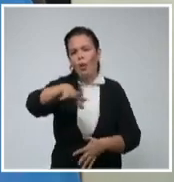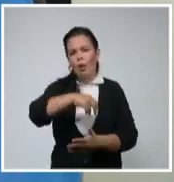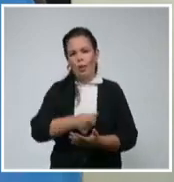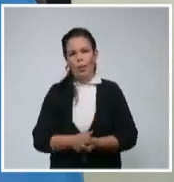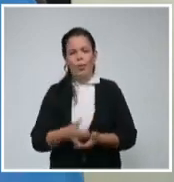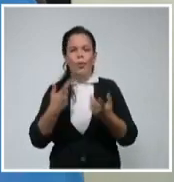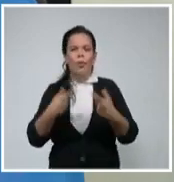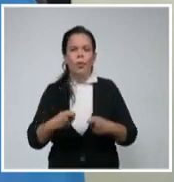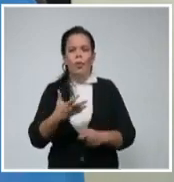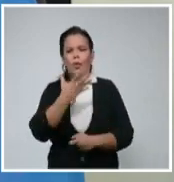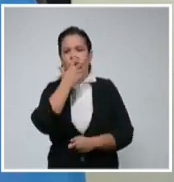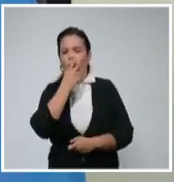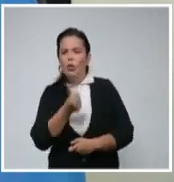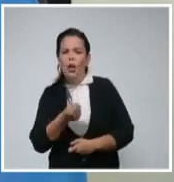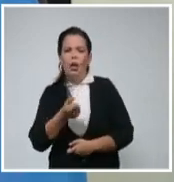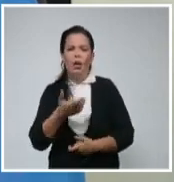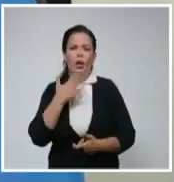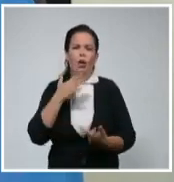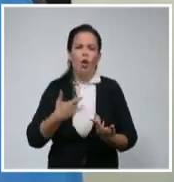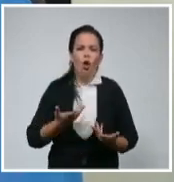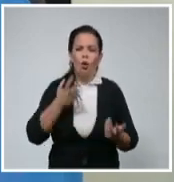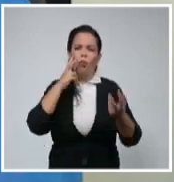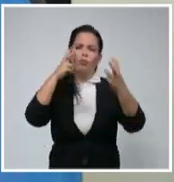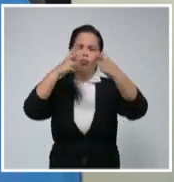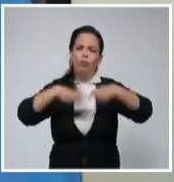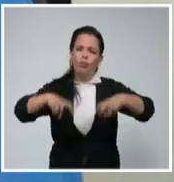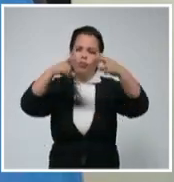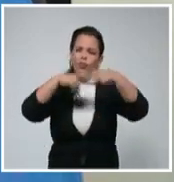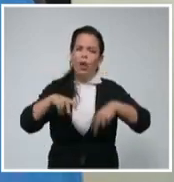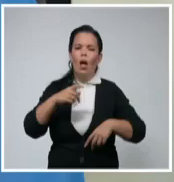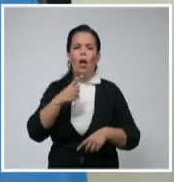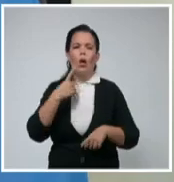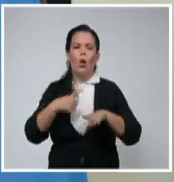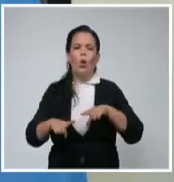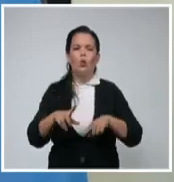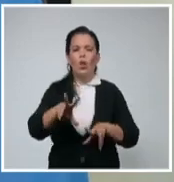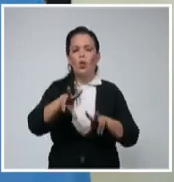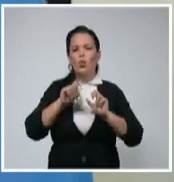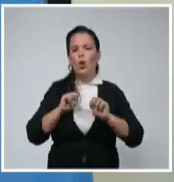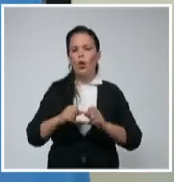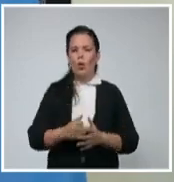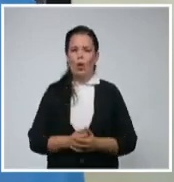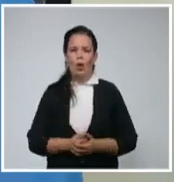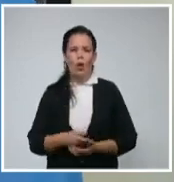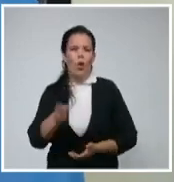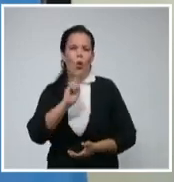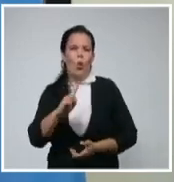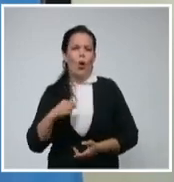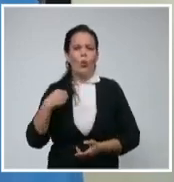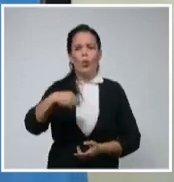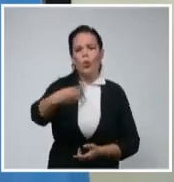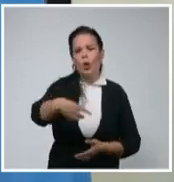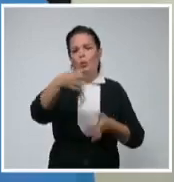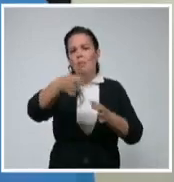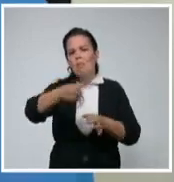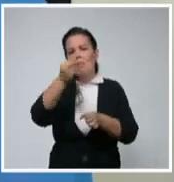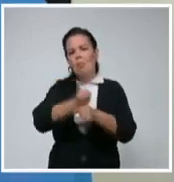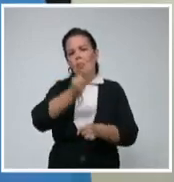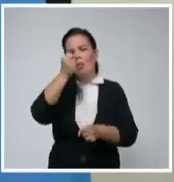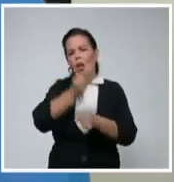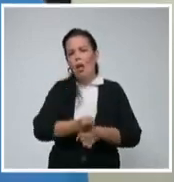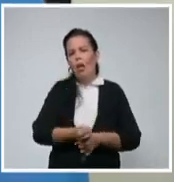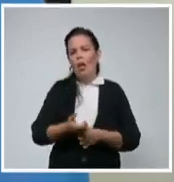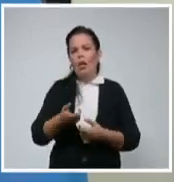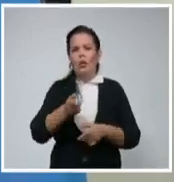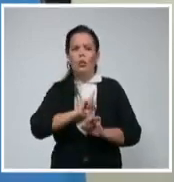ver esto siempre algo como un descubrimiento, no como una cosa inercial donde todos los días estás haciendo una nota, de